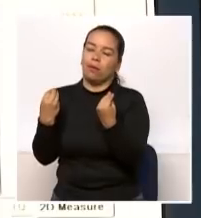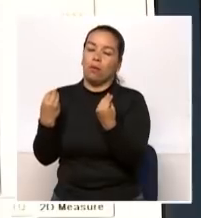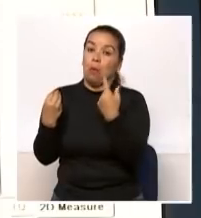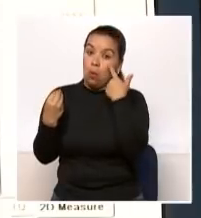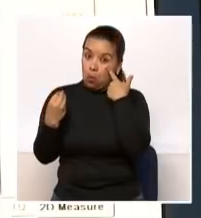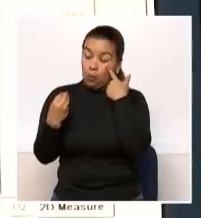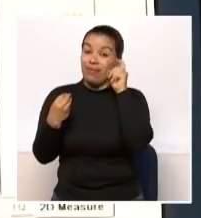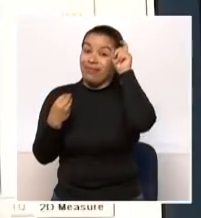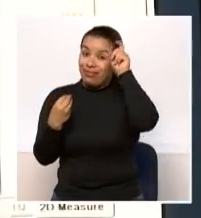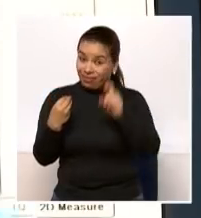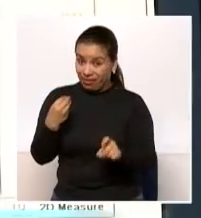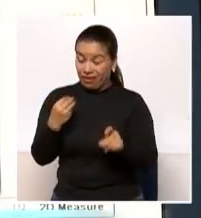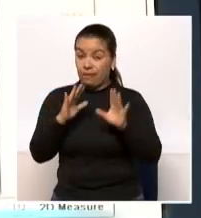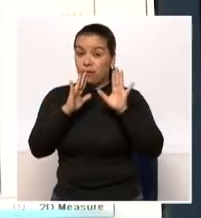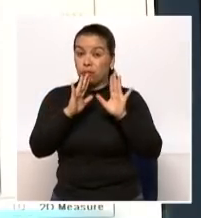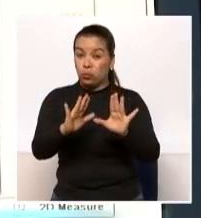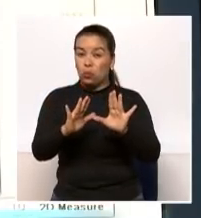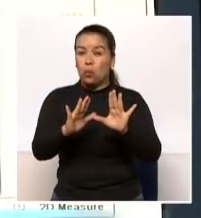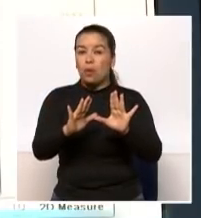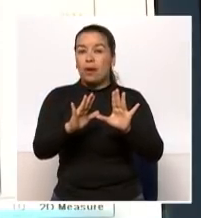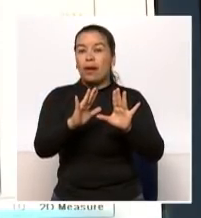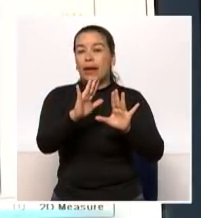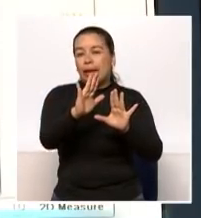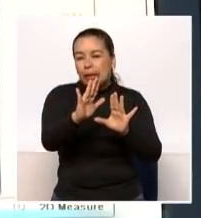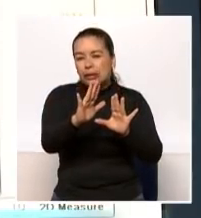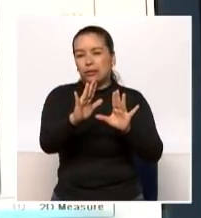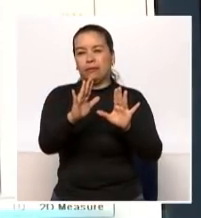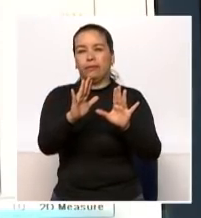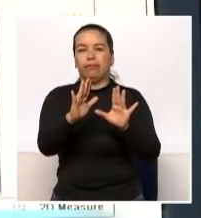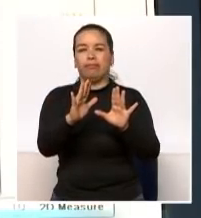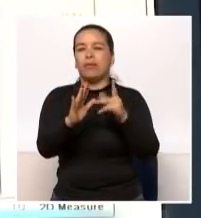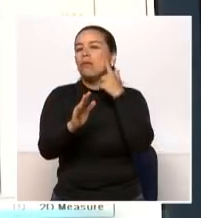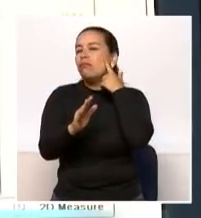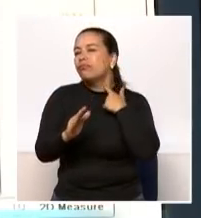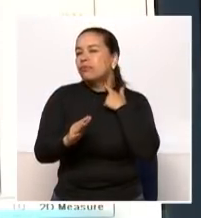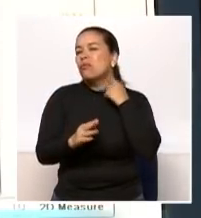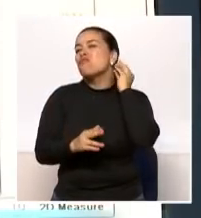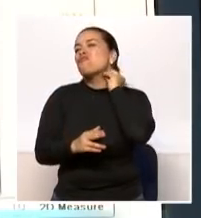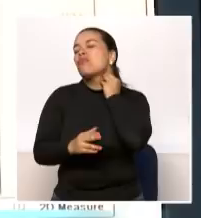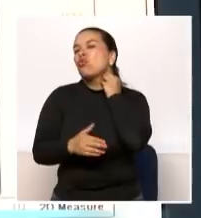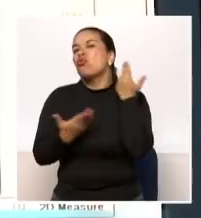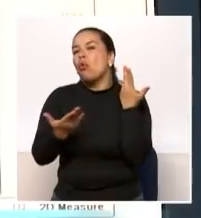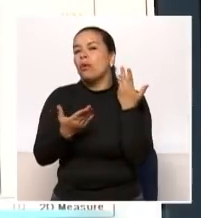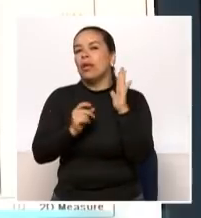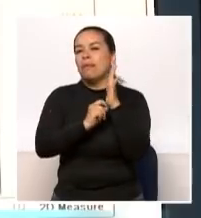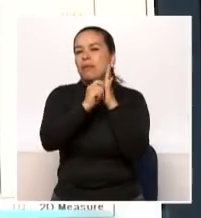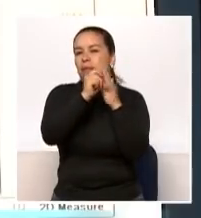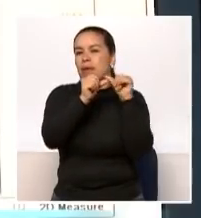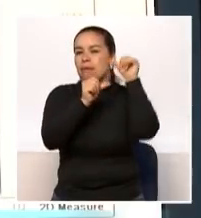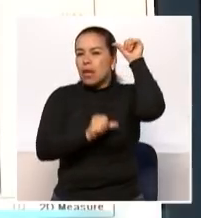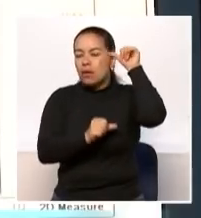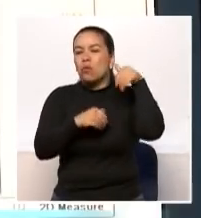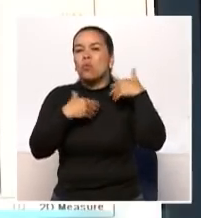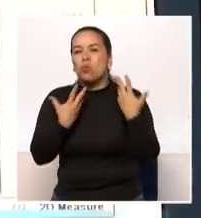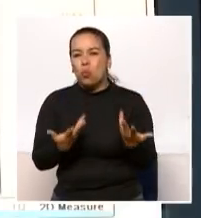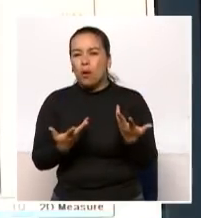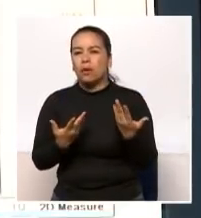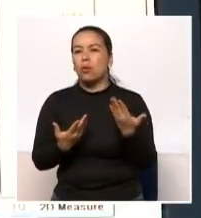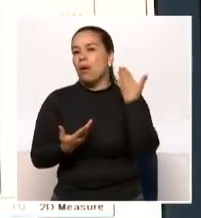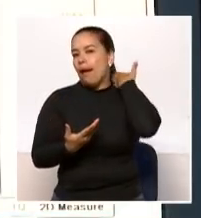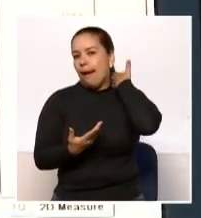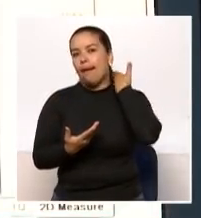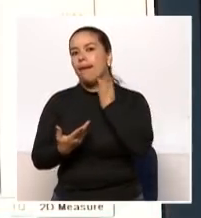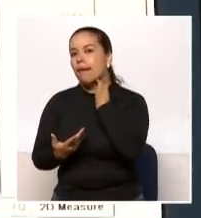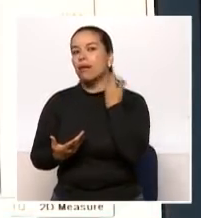lóbulo en el aspecto medial, en tal localización, que mide tanto en los 3 planos, antero-posterior,